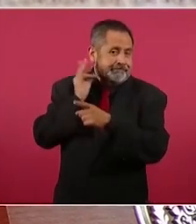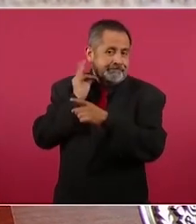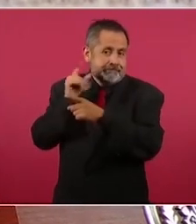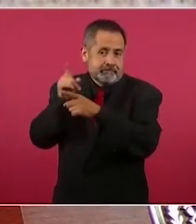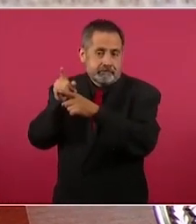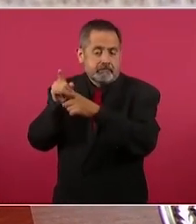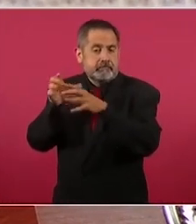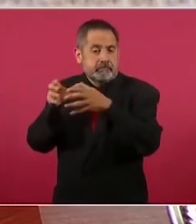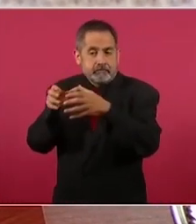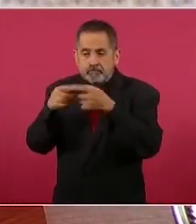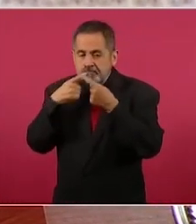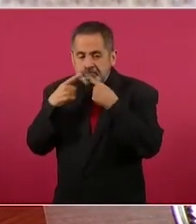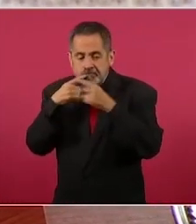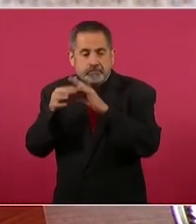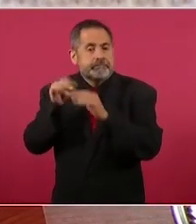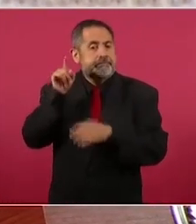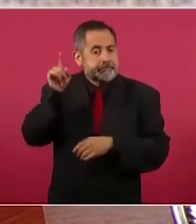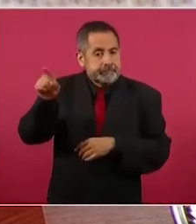y hasta